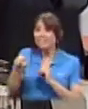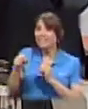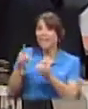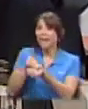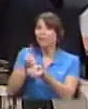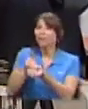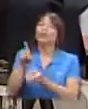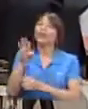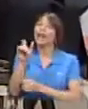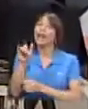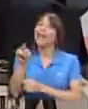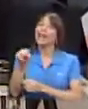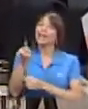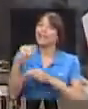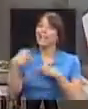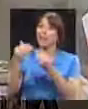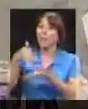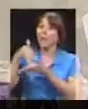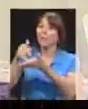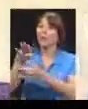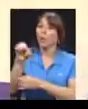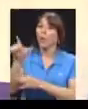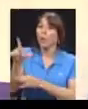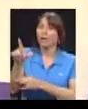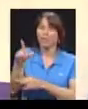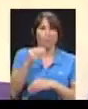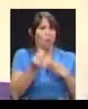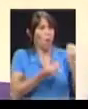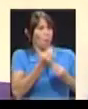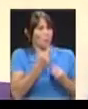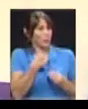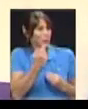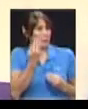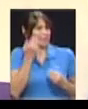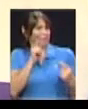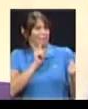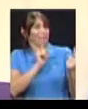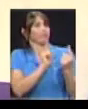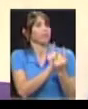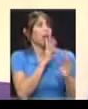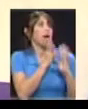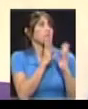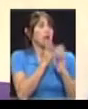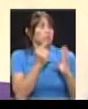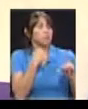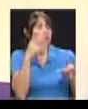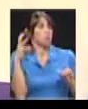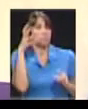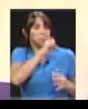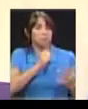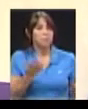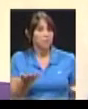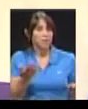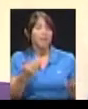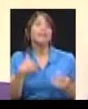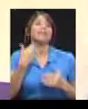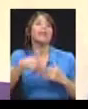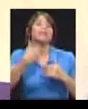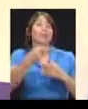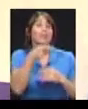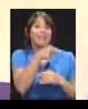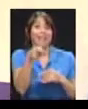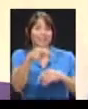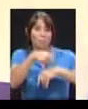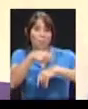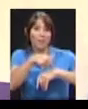preguntó muy tranquilamente. Después de eso, pues nos fuimos a la universidad